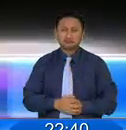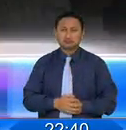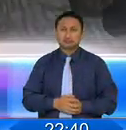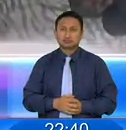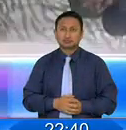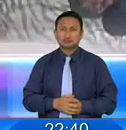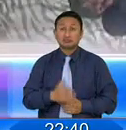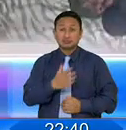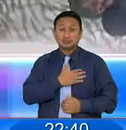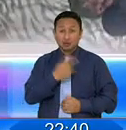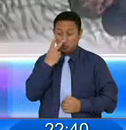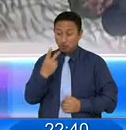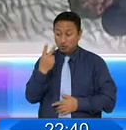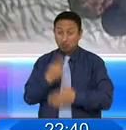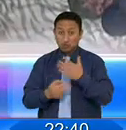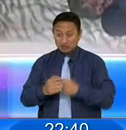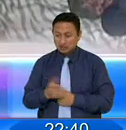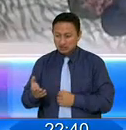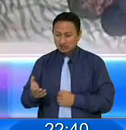Porque vi a mis hijos en esa situación.